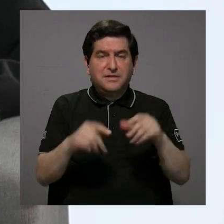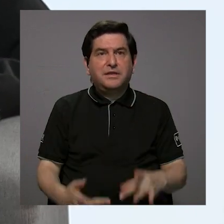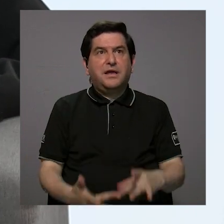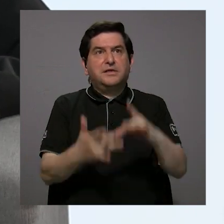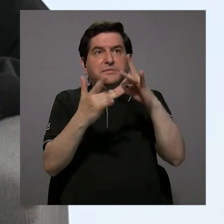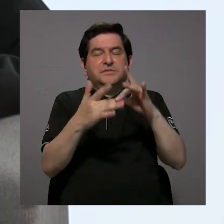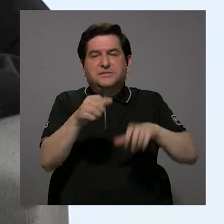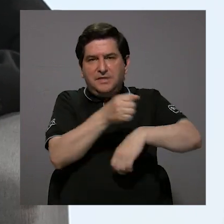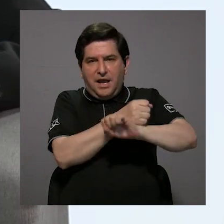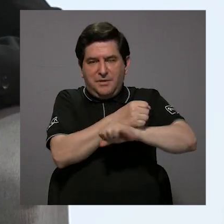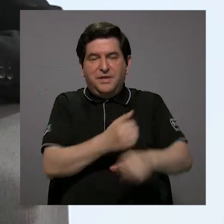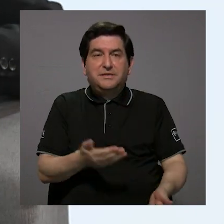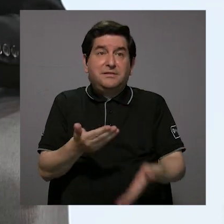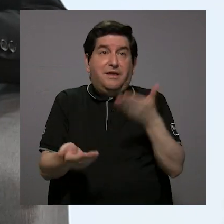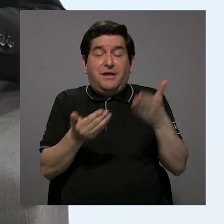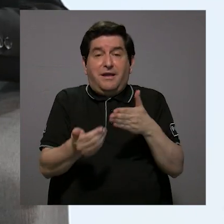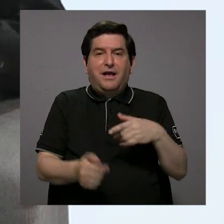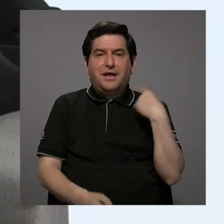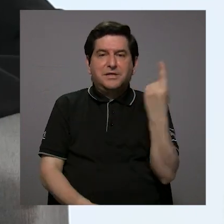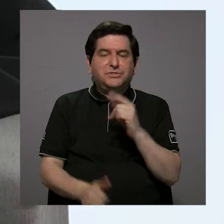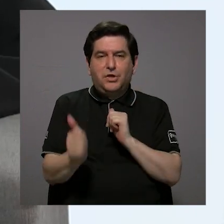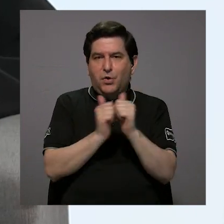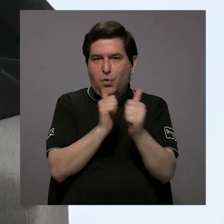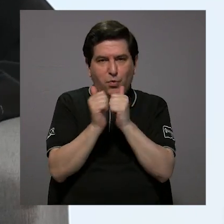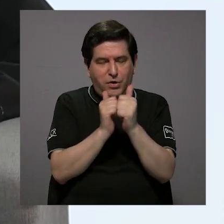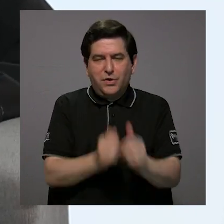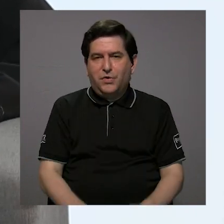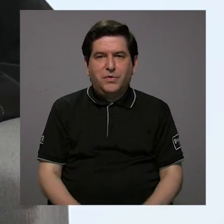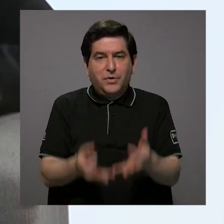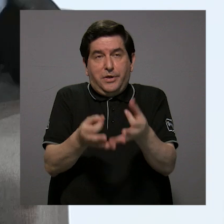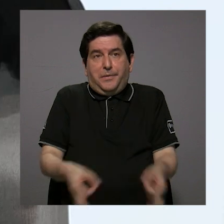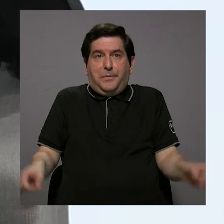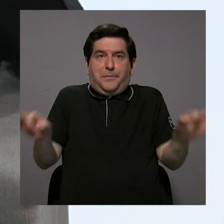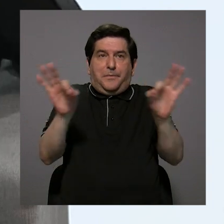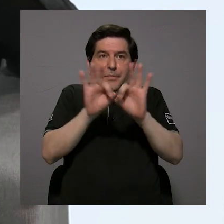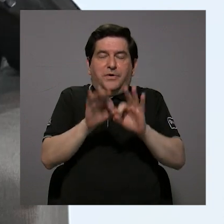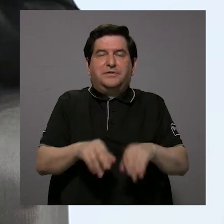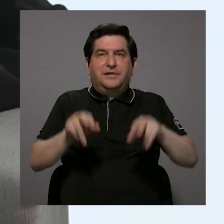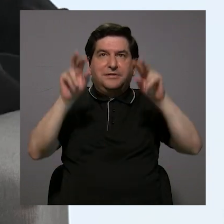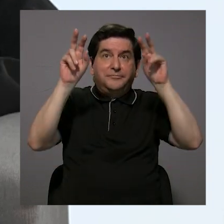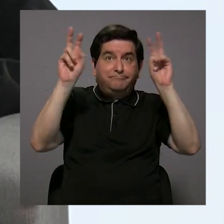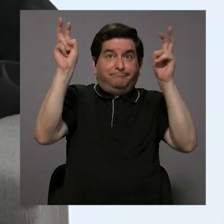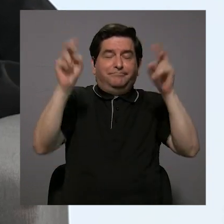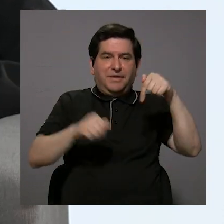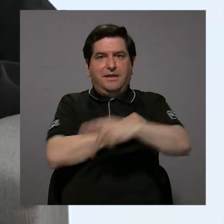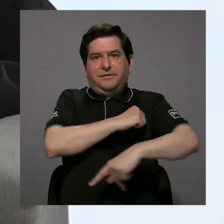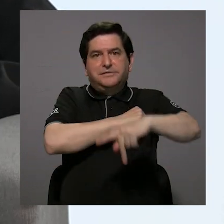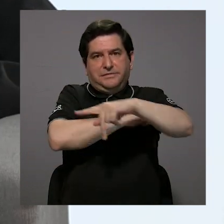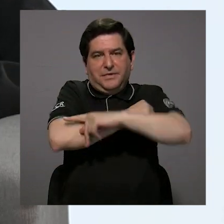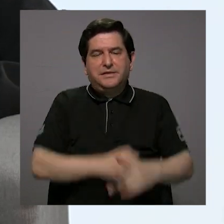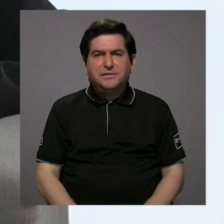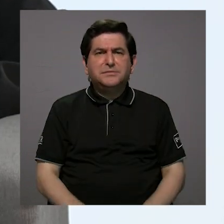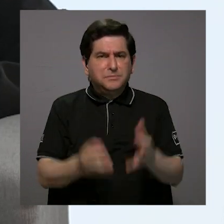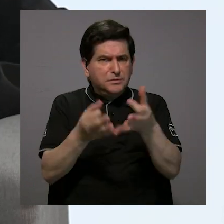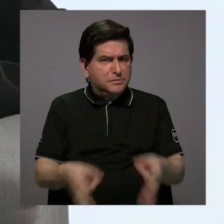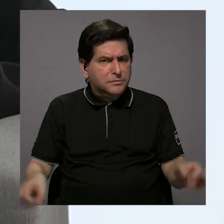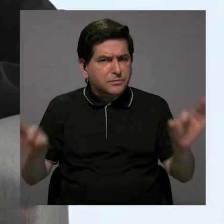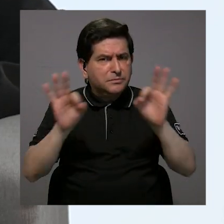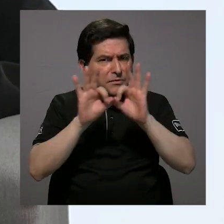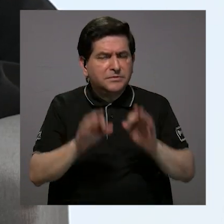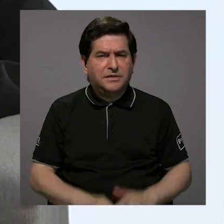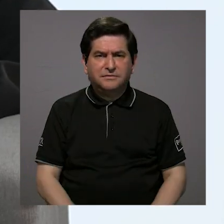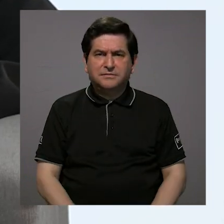disciplinas, principalmente el fútbol, que es prácticamente el único deporte importante, entre grandes comillas, en nuestro país, es